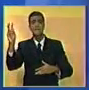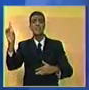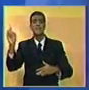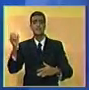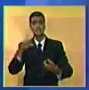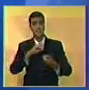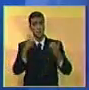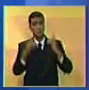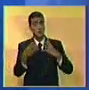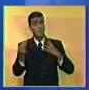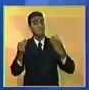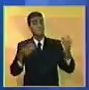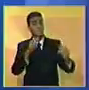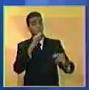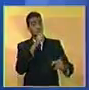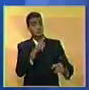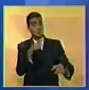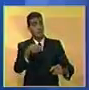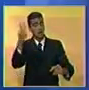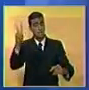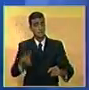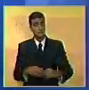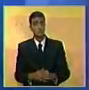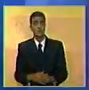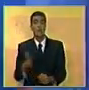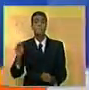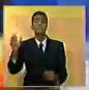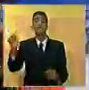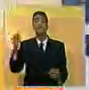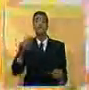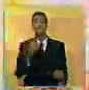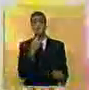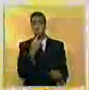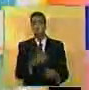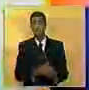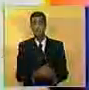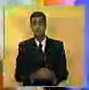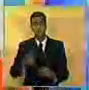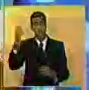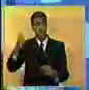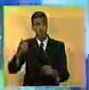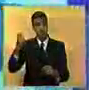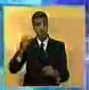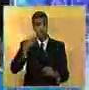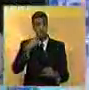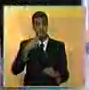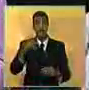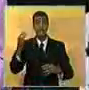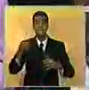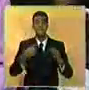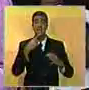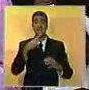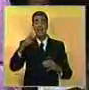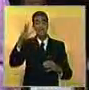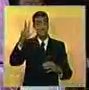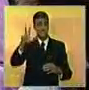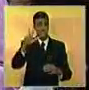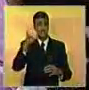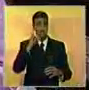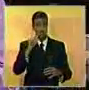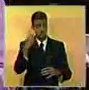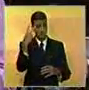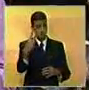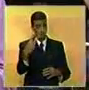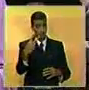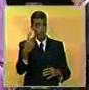pudieran convertirse en graves daños a la nación. Miren Arévalo con la información. Sí, así es. Los diputados acudieron a la Fiscalía a presentar 3 denuncias, 2 de